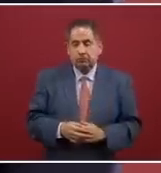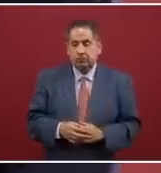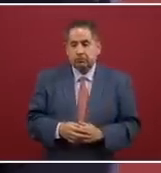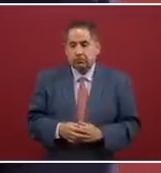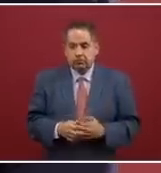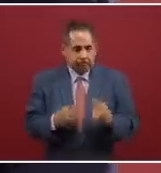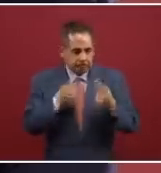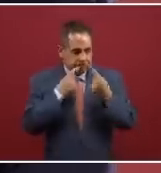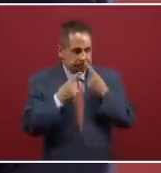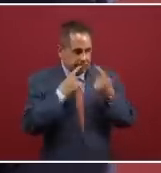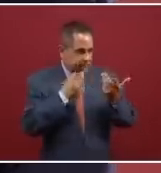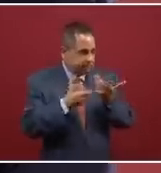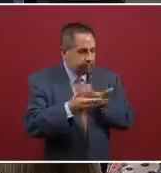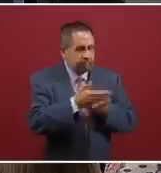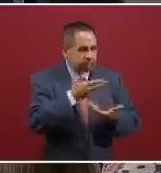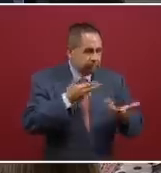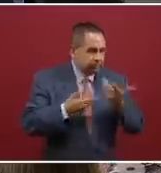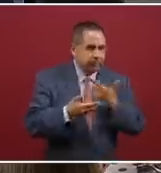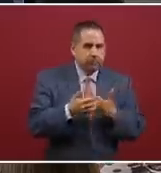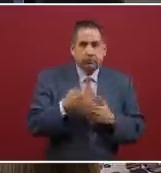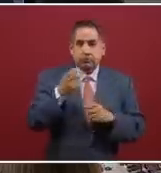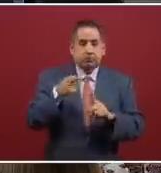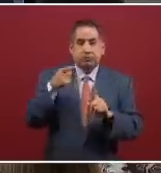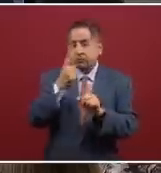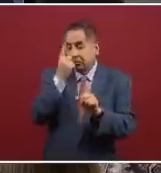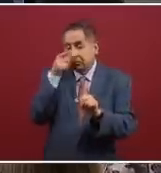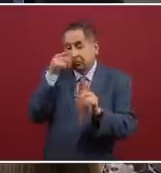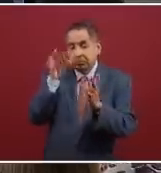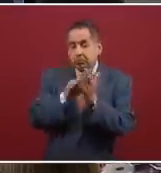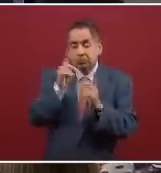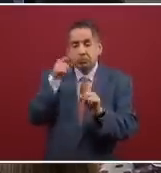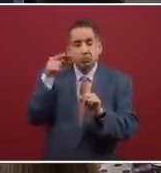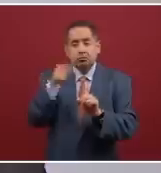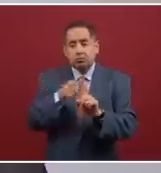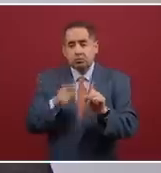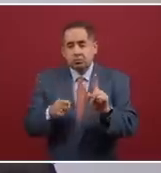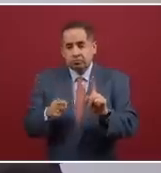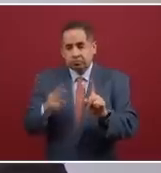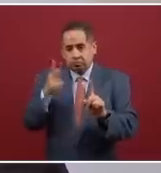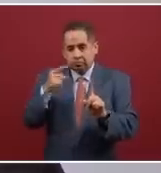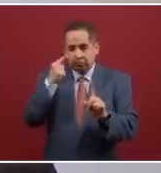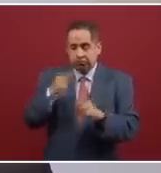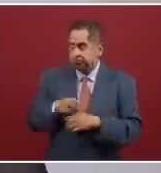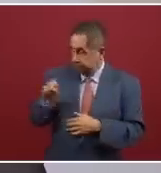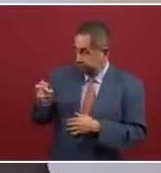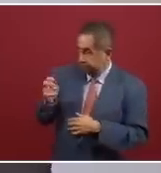de negociación ese punto y así fue